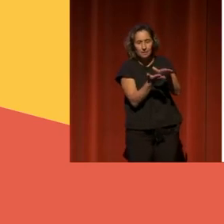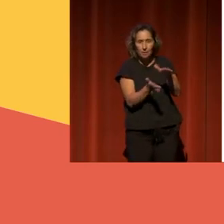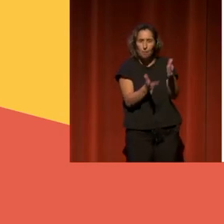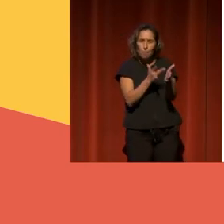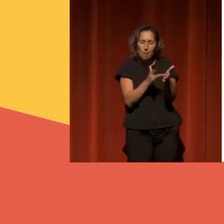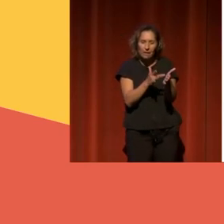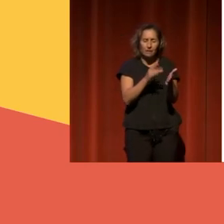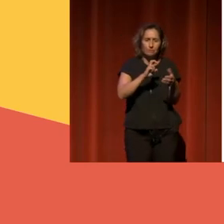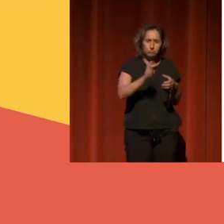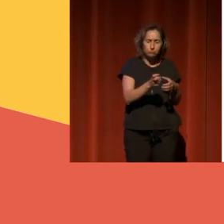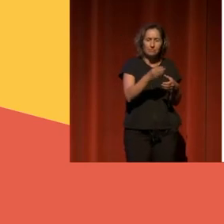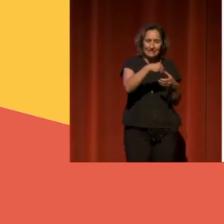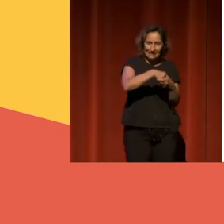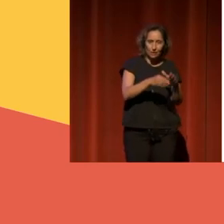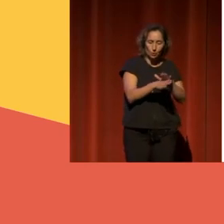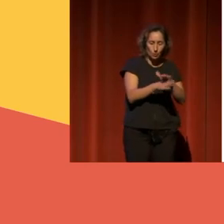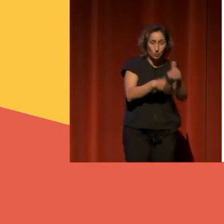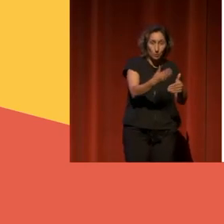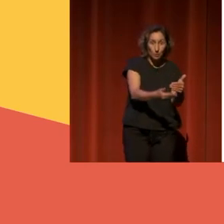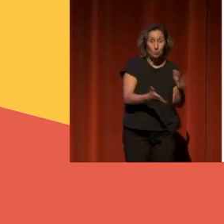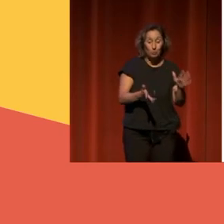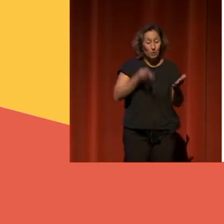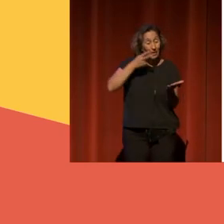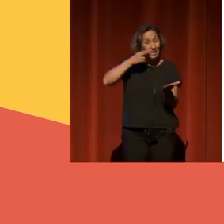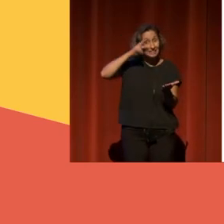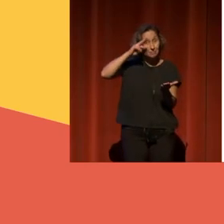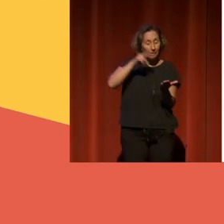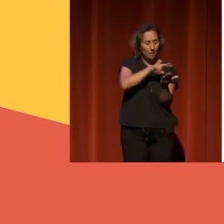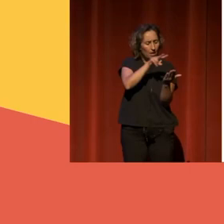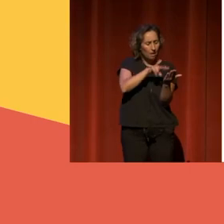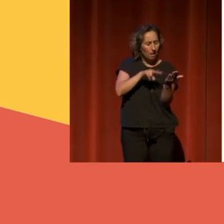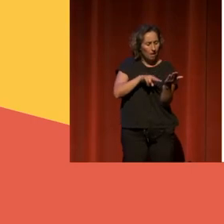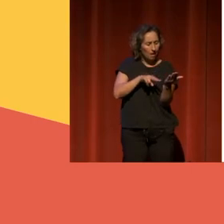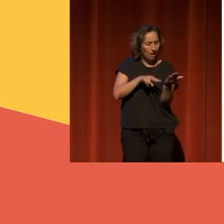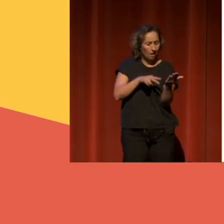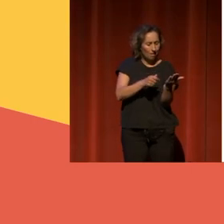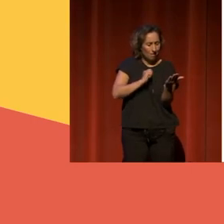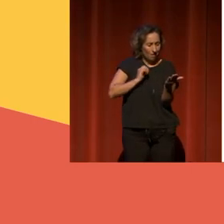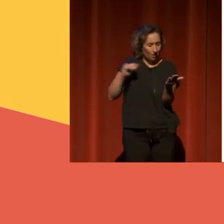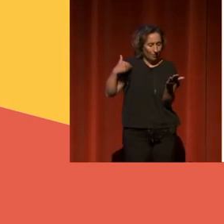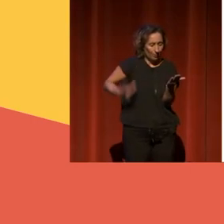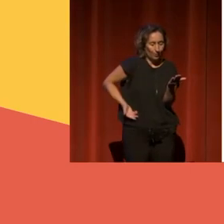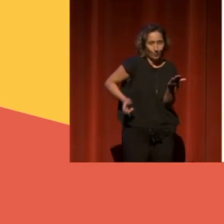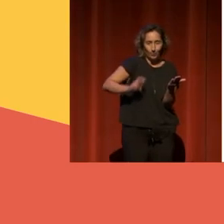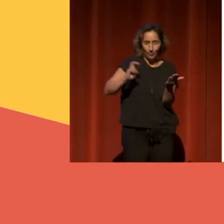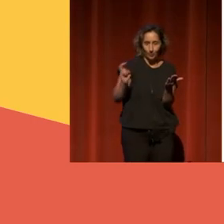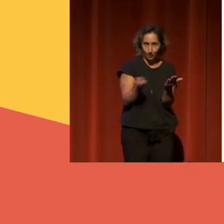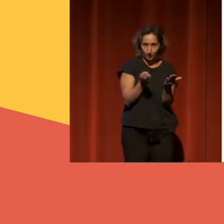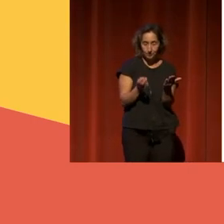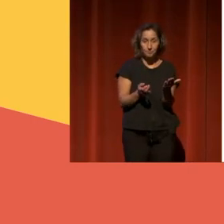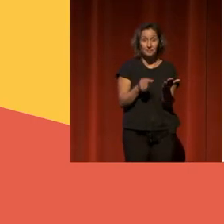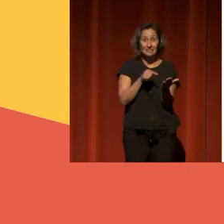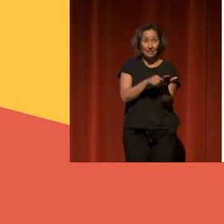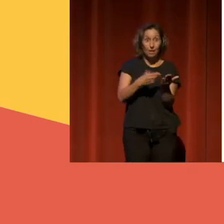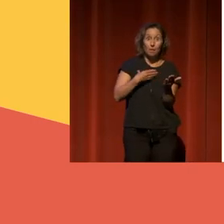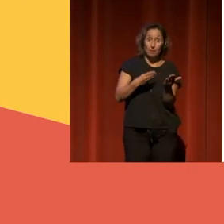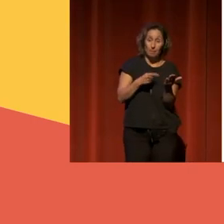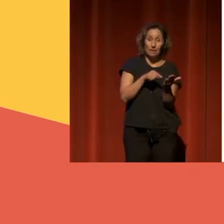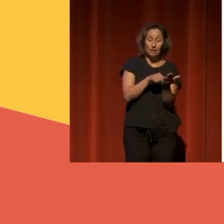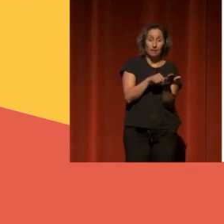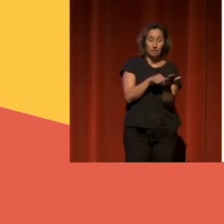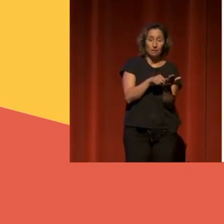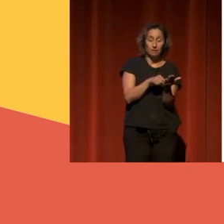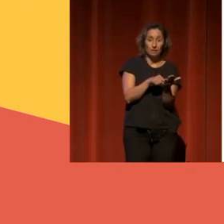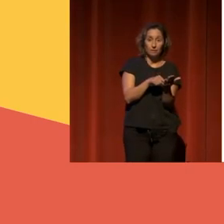permite también incorporar a la experiencia lectora múltiples posibilidades de enriquecimiento electrónico. Digamos que el contenido en papel se complementa